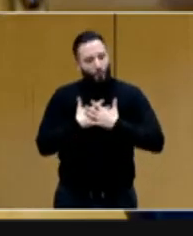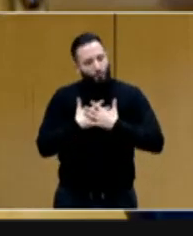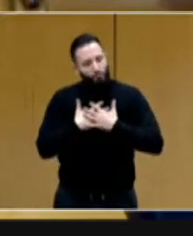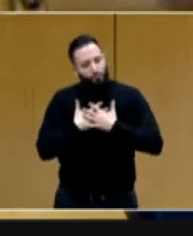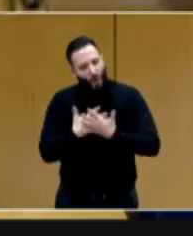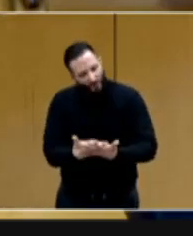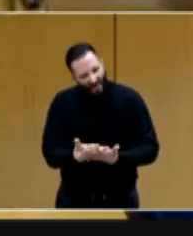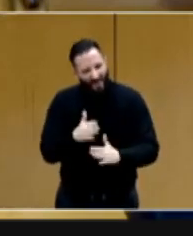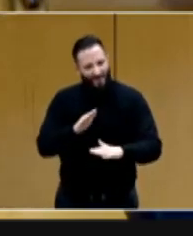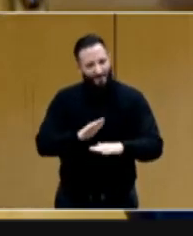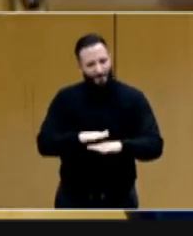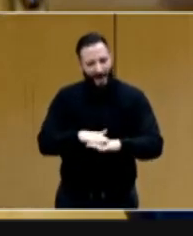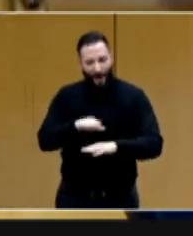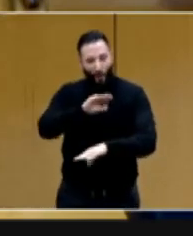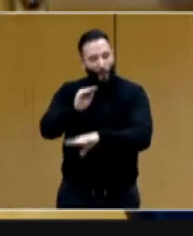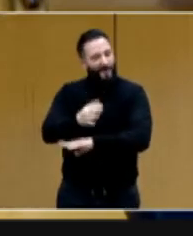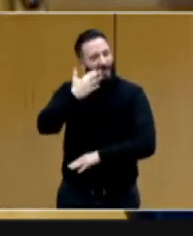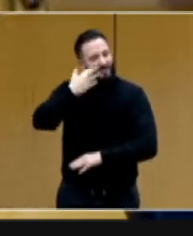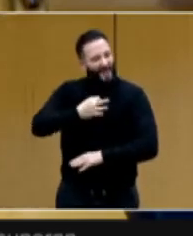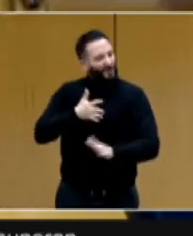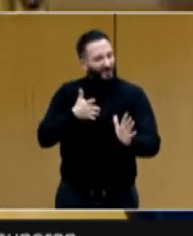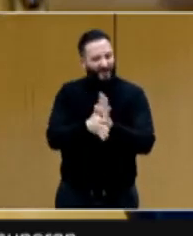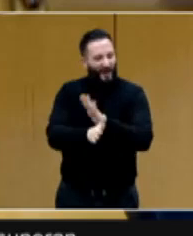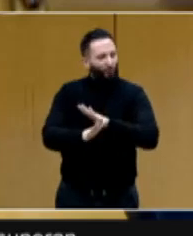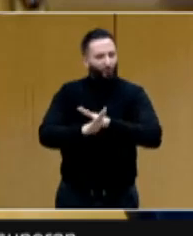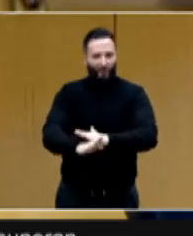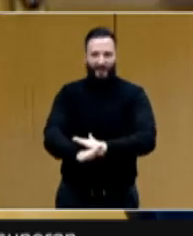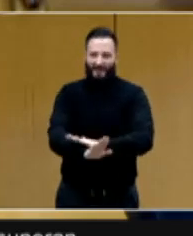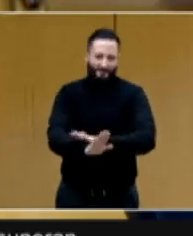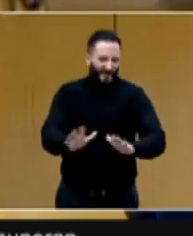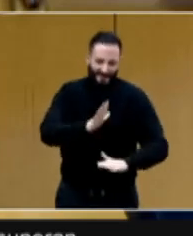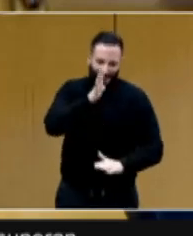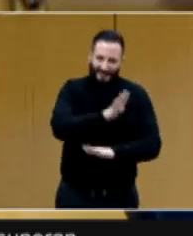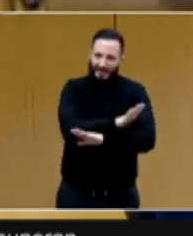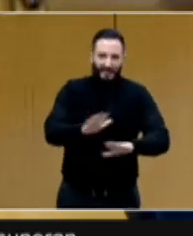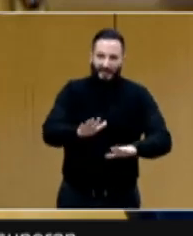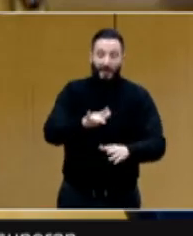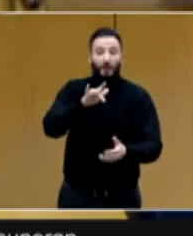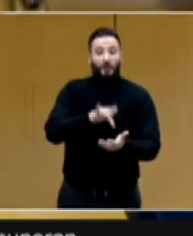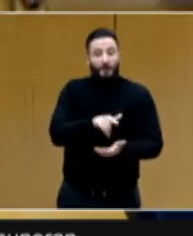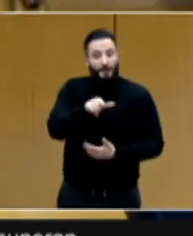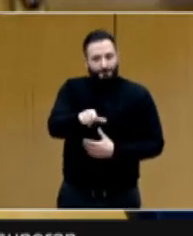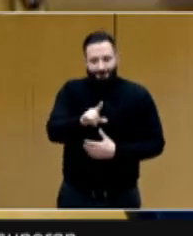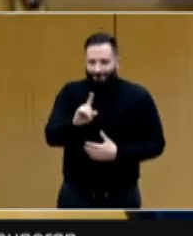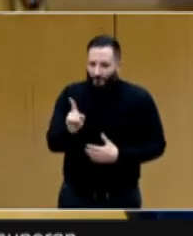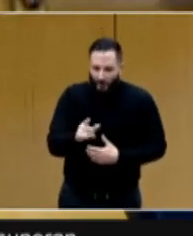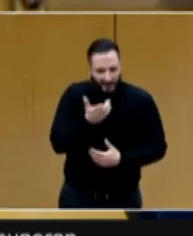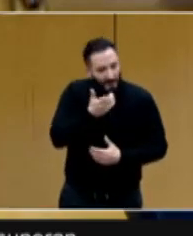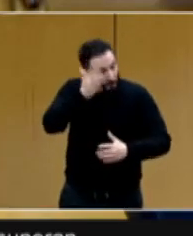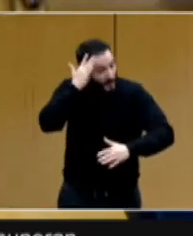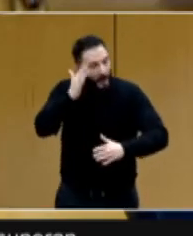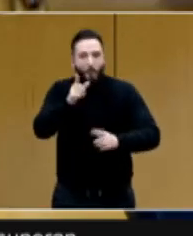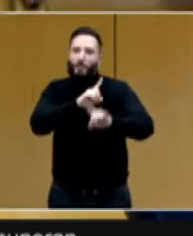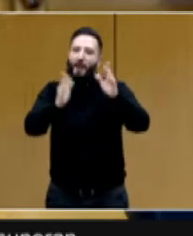por suficiente la guarda De hecho si es suficiente Y ya funciona correctamente y no hay ninguna dificultad adelante nadie va a exigir que